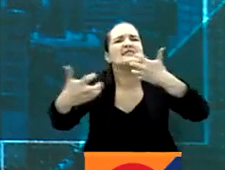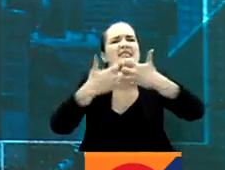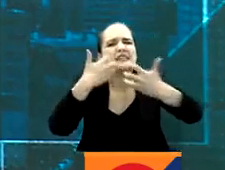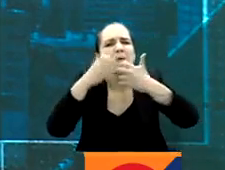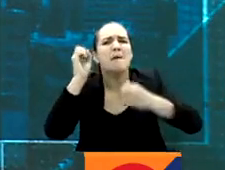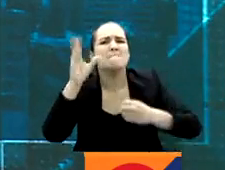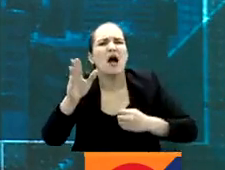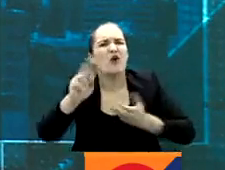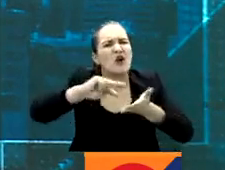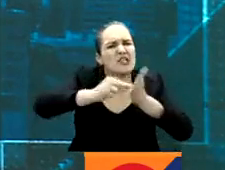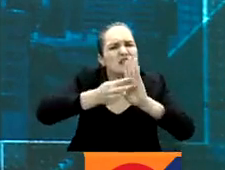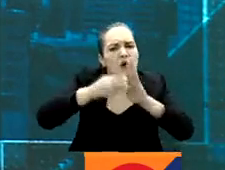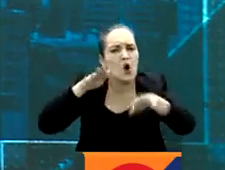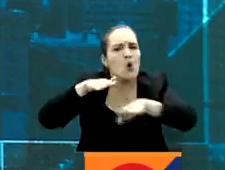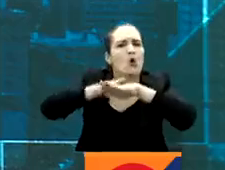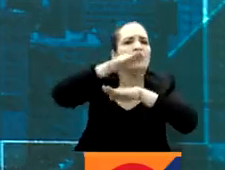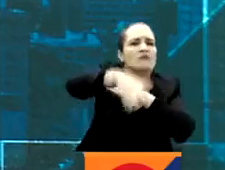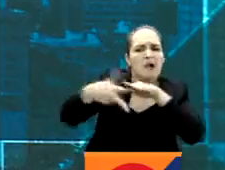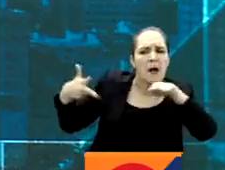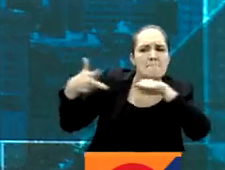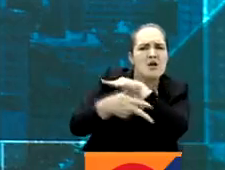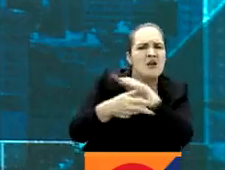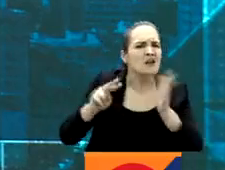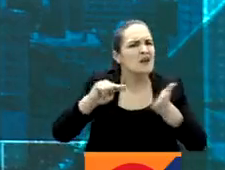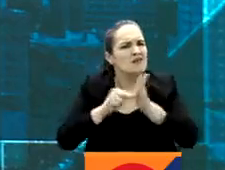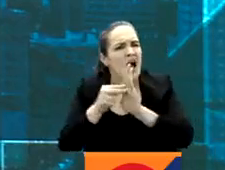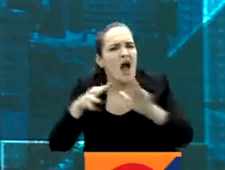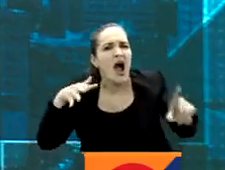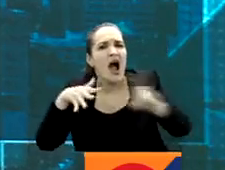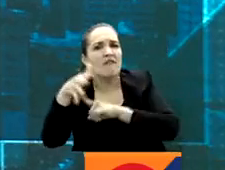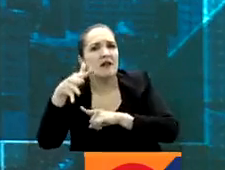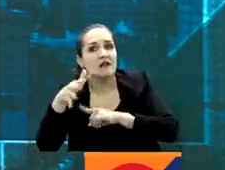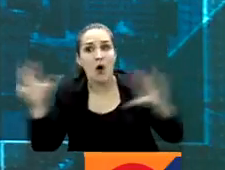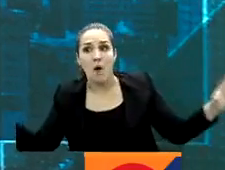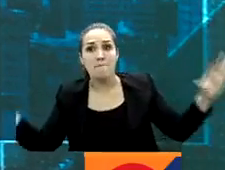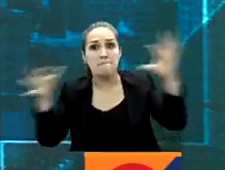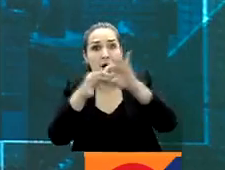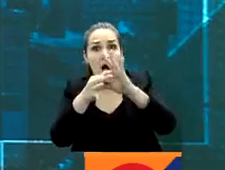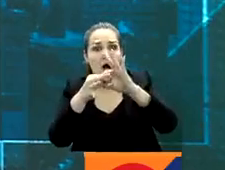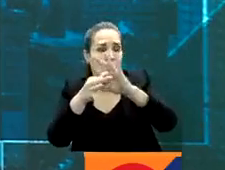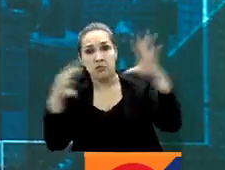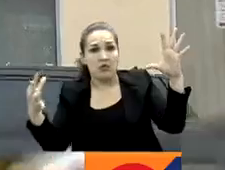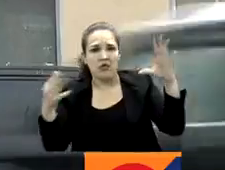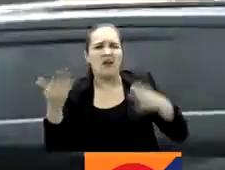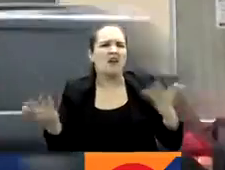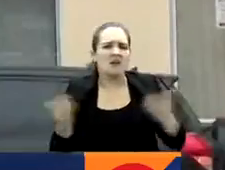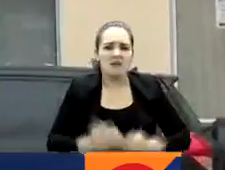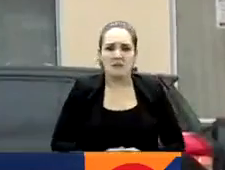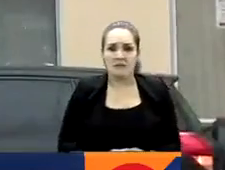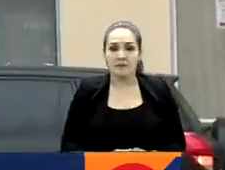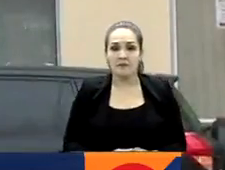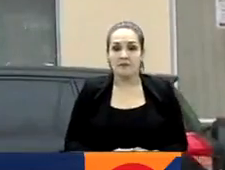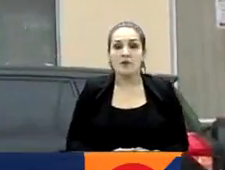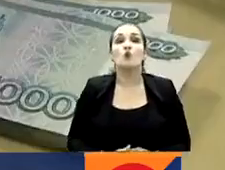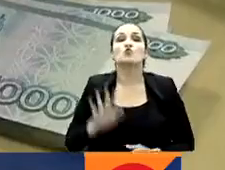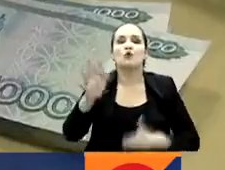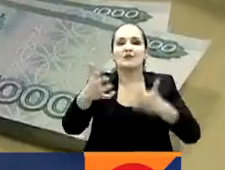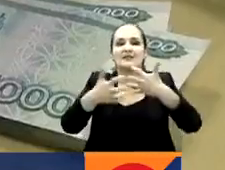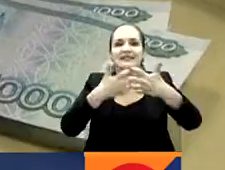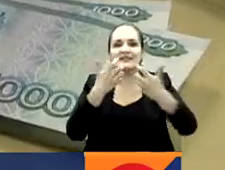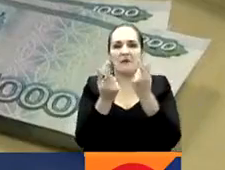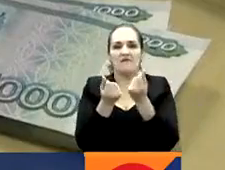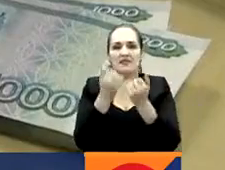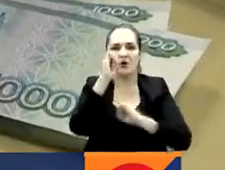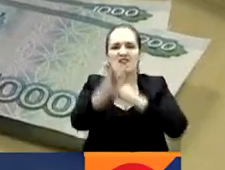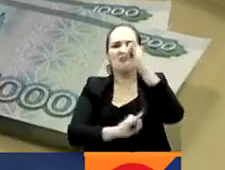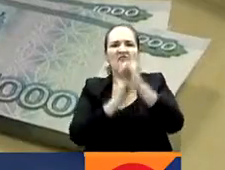qué consecuencias económicas generaría la decisión para países que tienen negocios con Rusia. El sistema financiero internacional